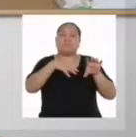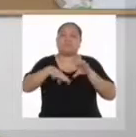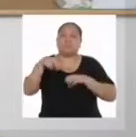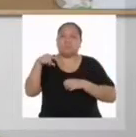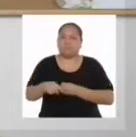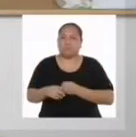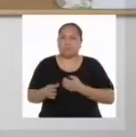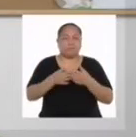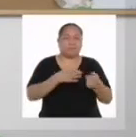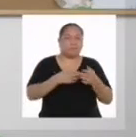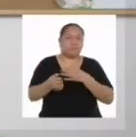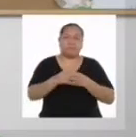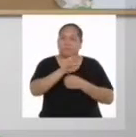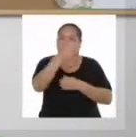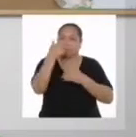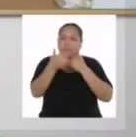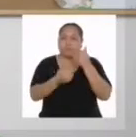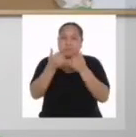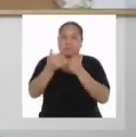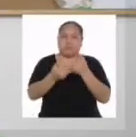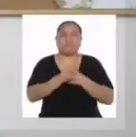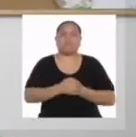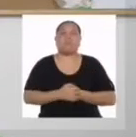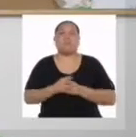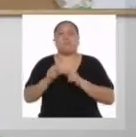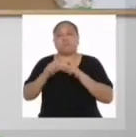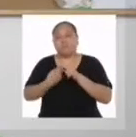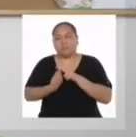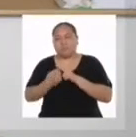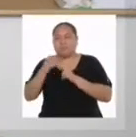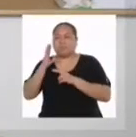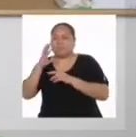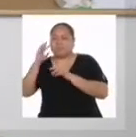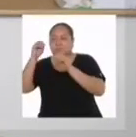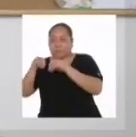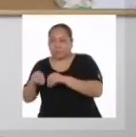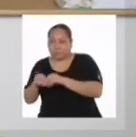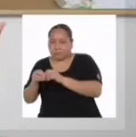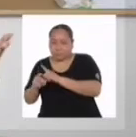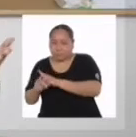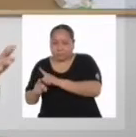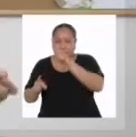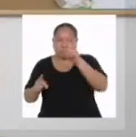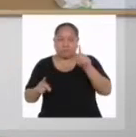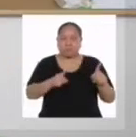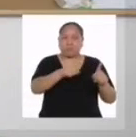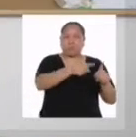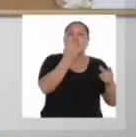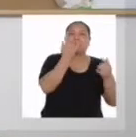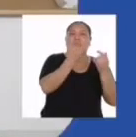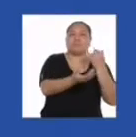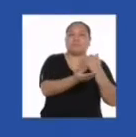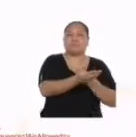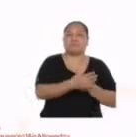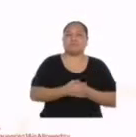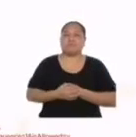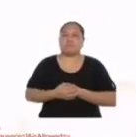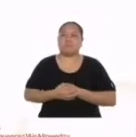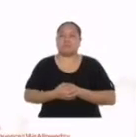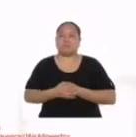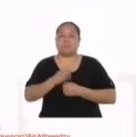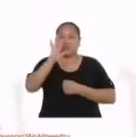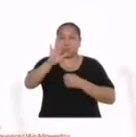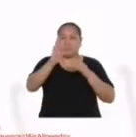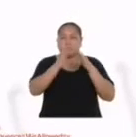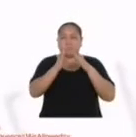estos, o cualquier otro procedimiento usado desde la generación del residuo hasta su disposición final.